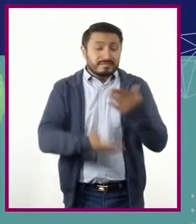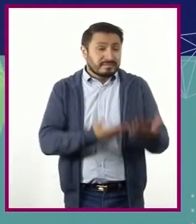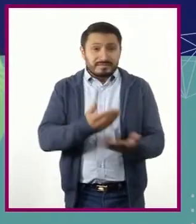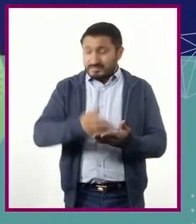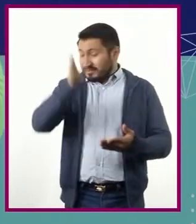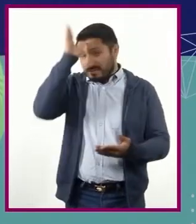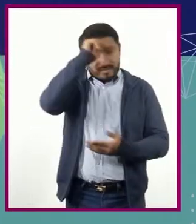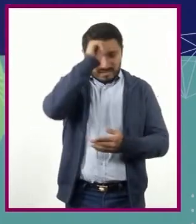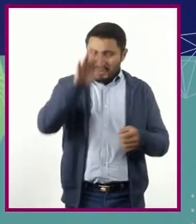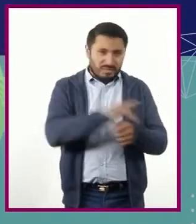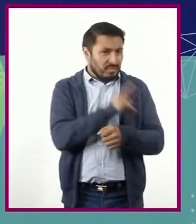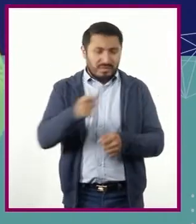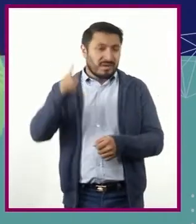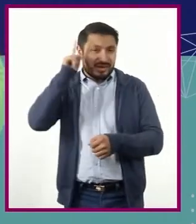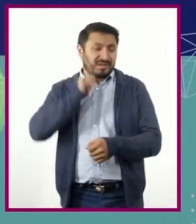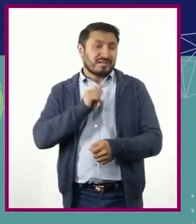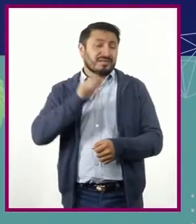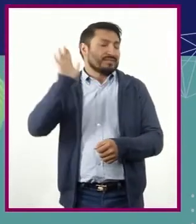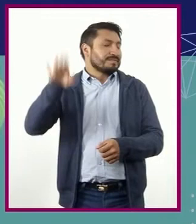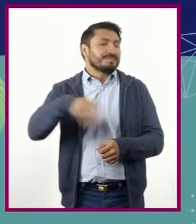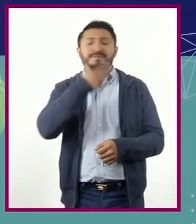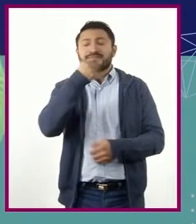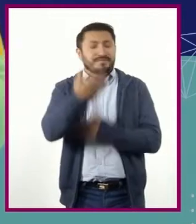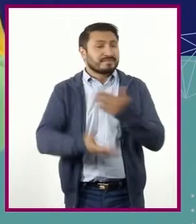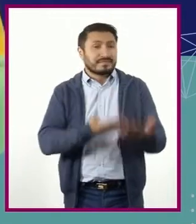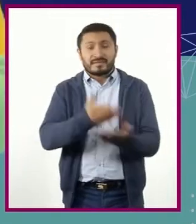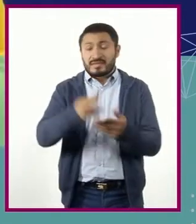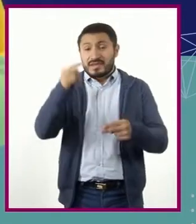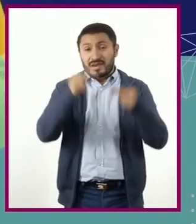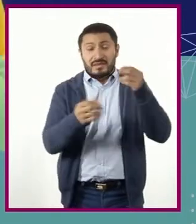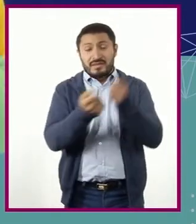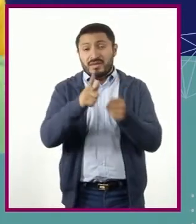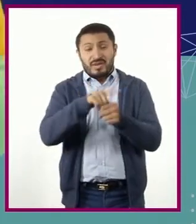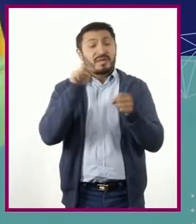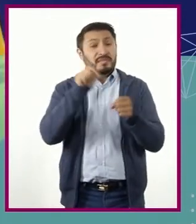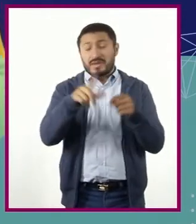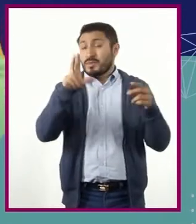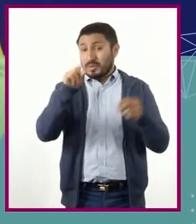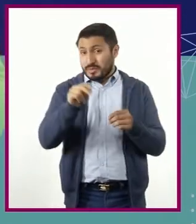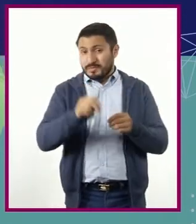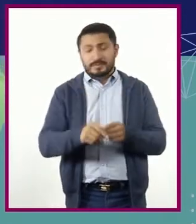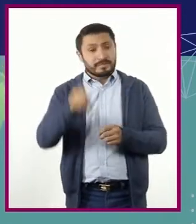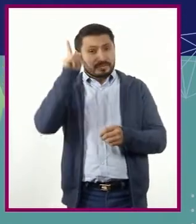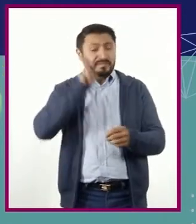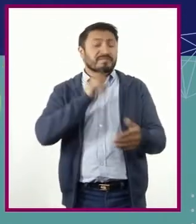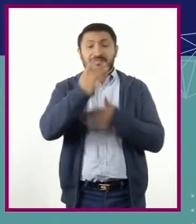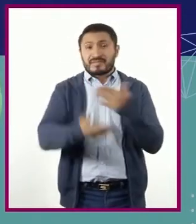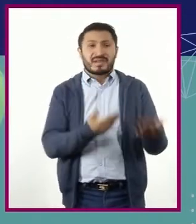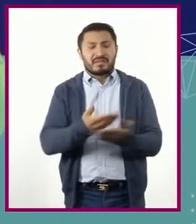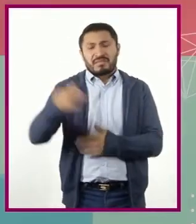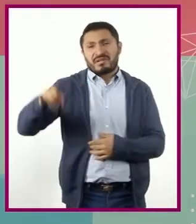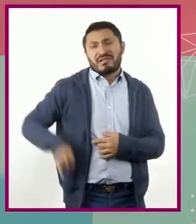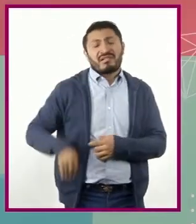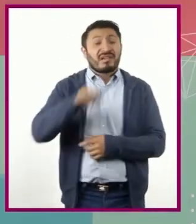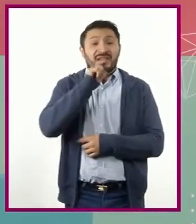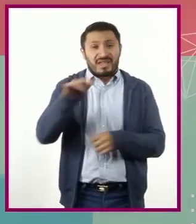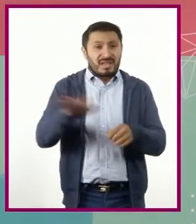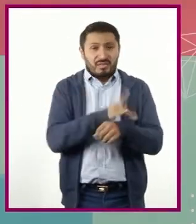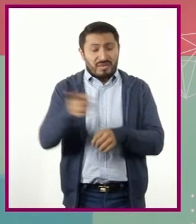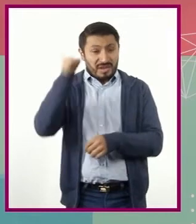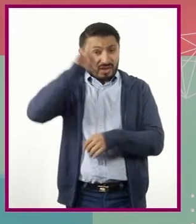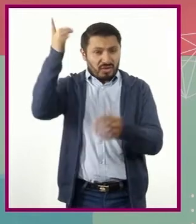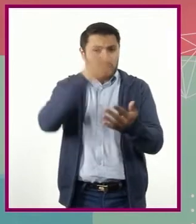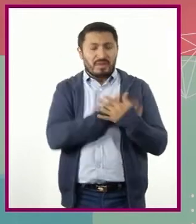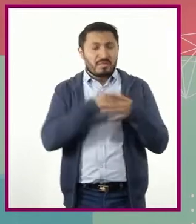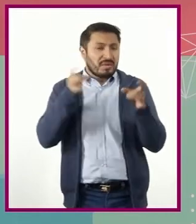el caballero no perteneciera al mismo rango social. Que la dama no se interesara por el caballero porque el dios del amor